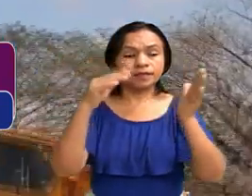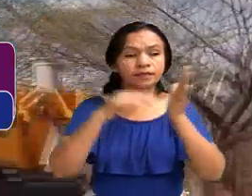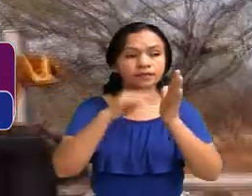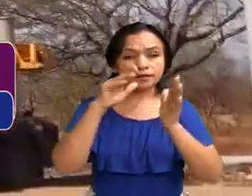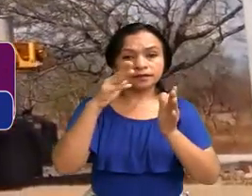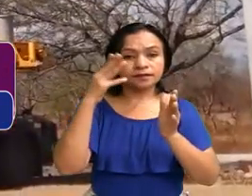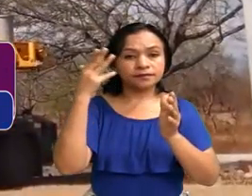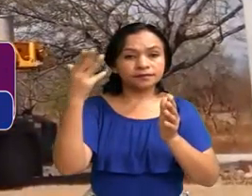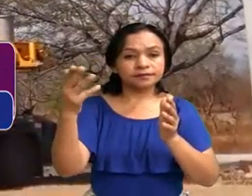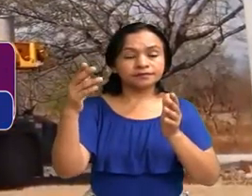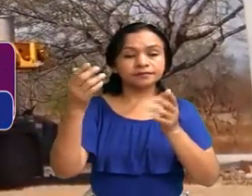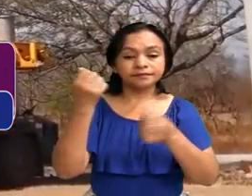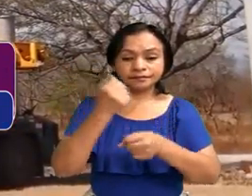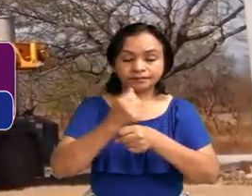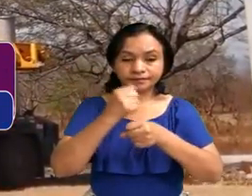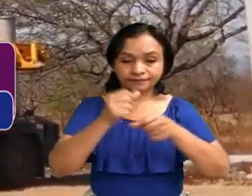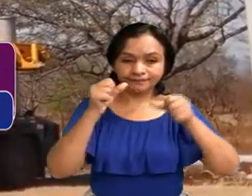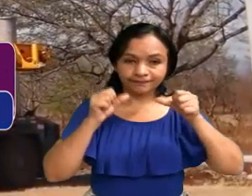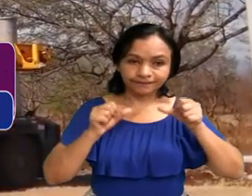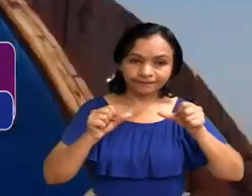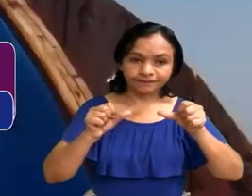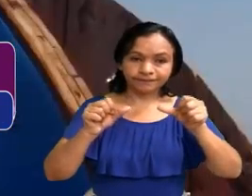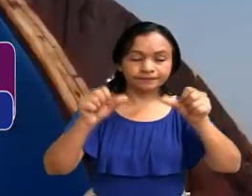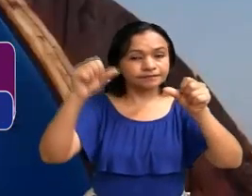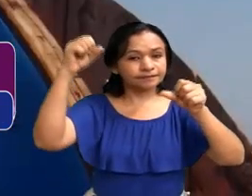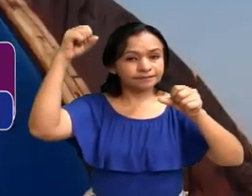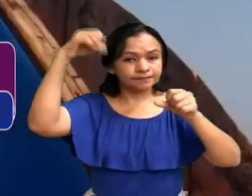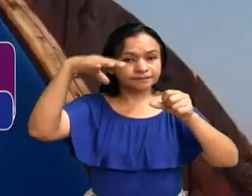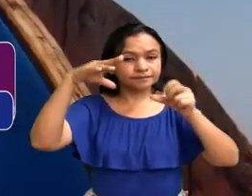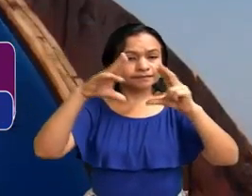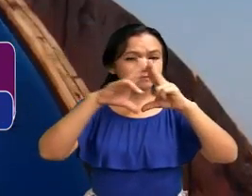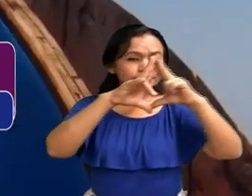2019 dentro de esta dinámica de continuar llevando energía a todo el territorio nacional?